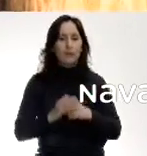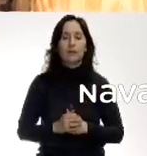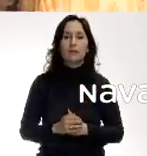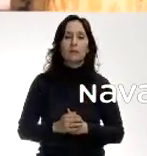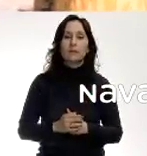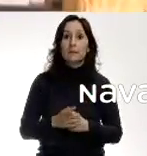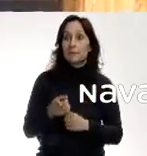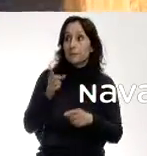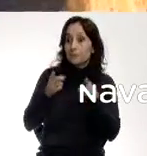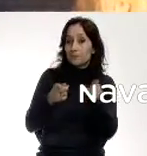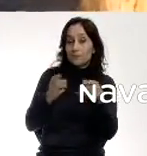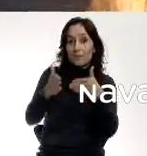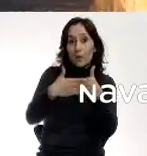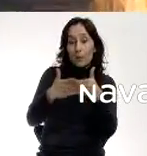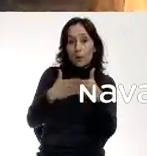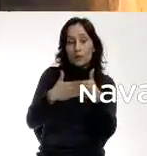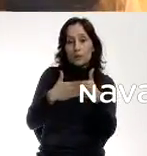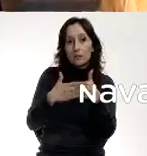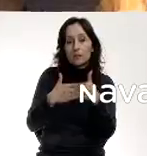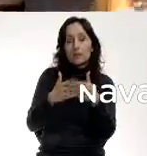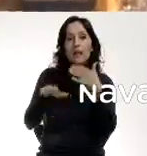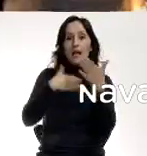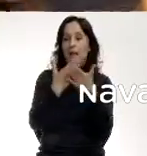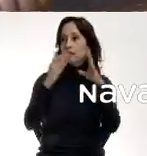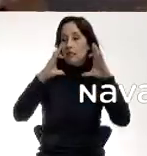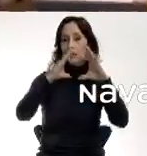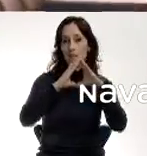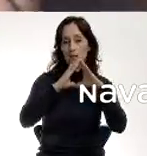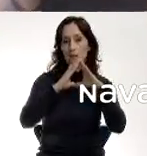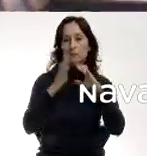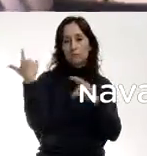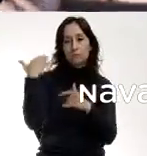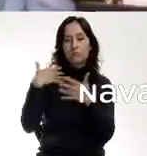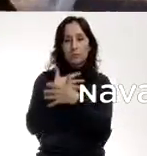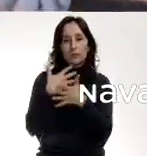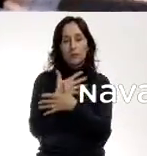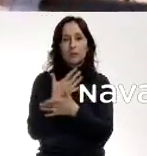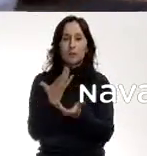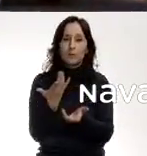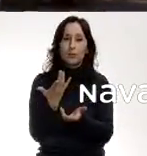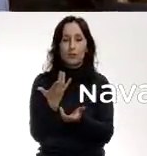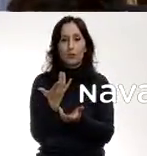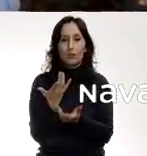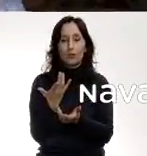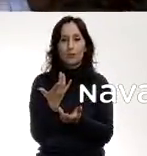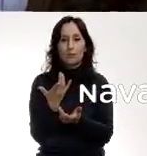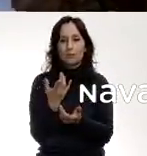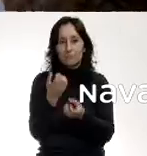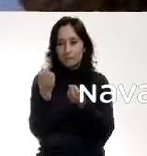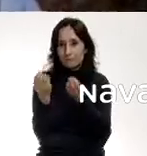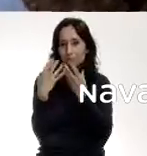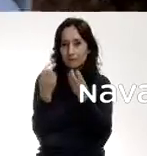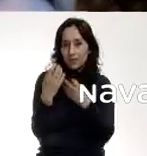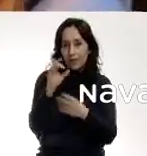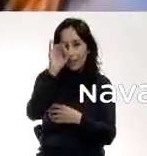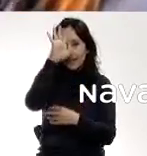justo por aquí ya esta puerta donde nos traes a la iglesia, que ya nos has hablado de ella, pero nos vas a dejar con alguien que también nos conoce muy bien, ¿no? Muy bien, os